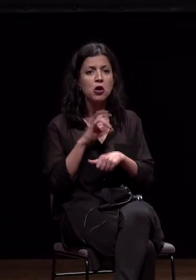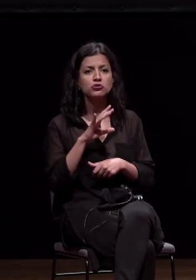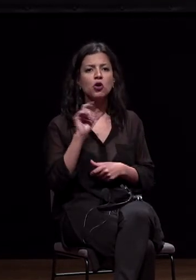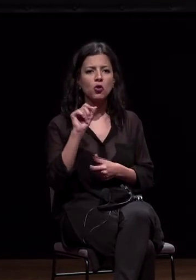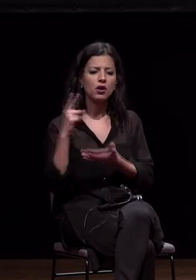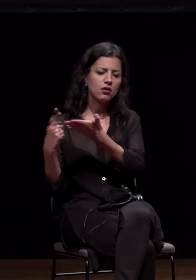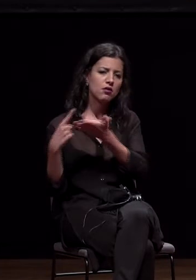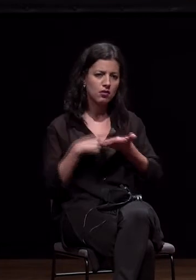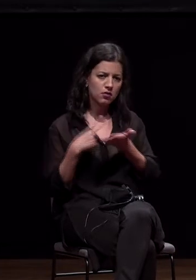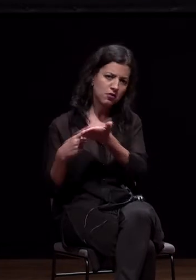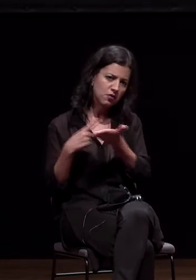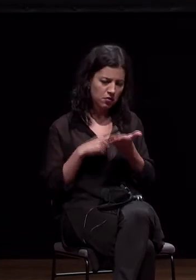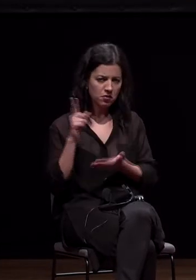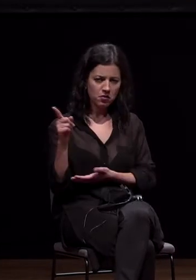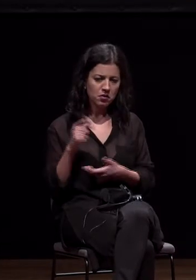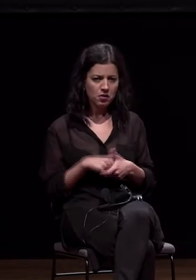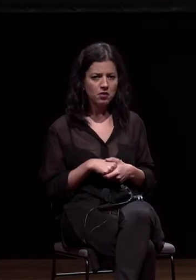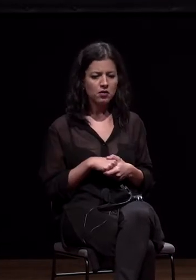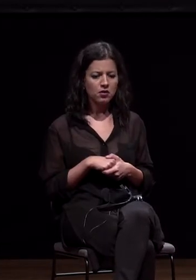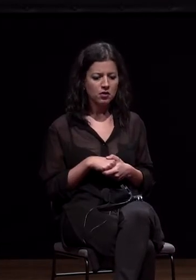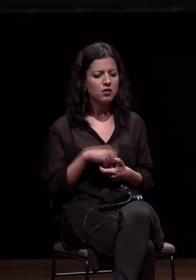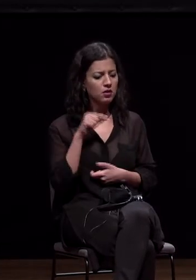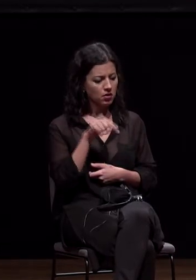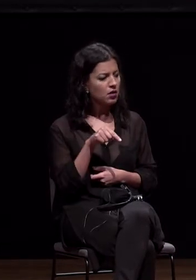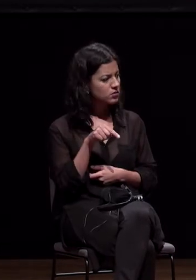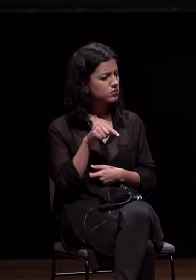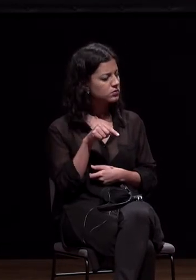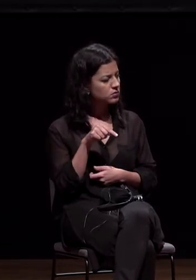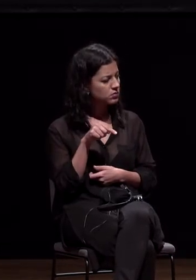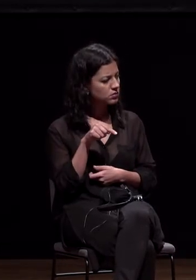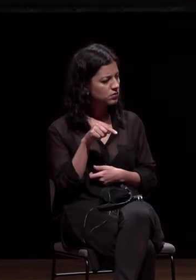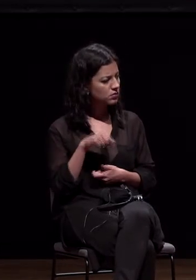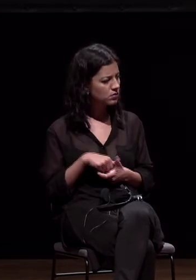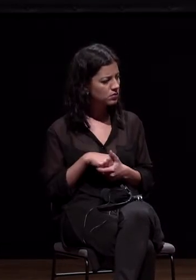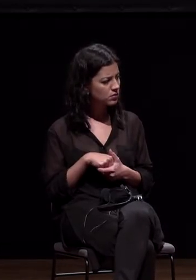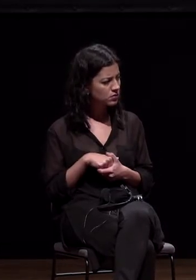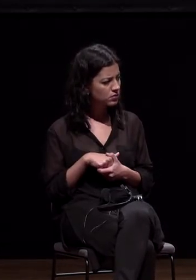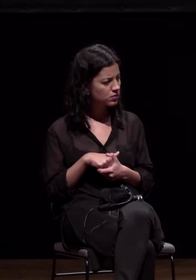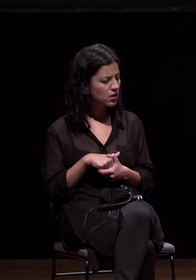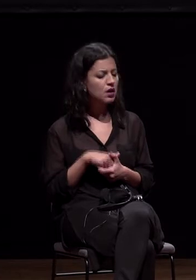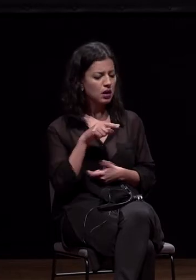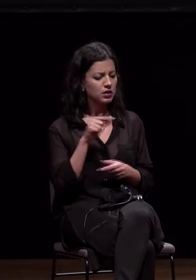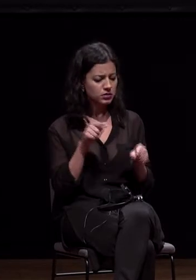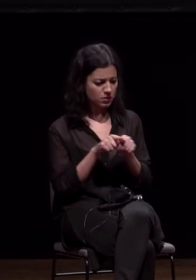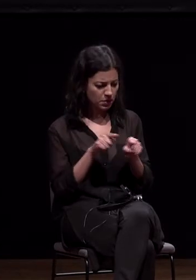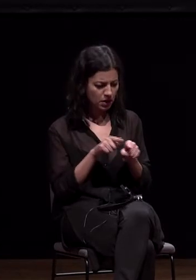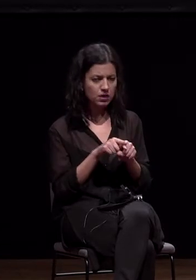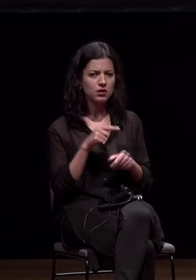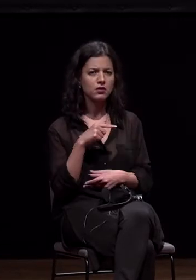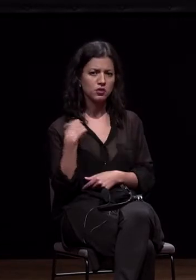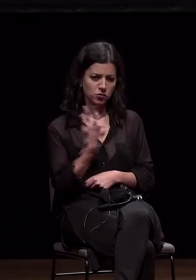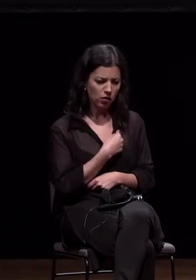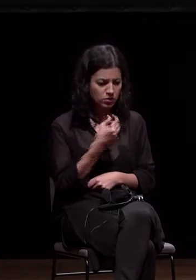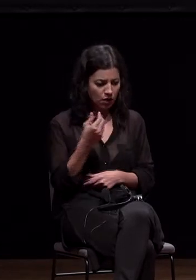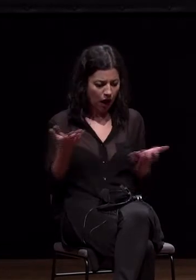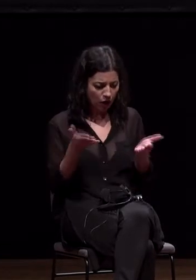ciertas normas de convivencia. Y esto es lo que puede hacer un museo, ¿no? O sea, hay experiencias también, digamos, que no están tan basadas en